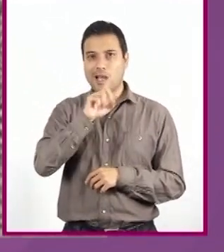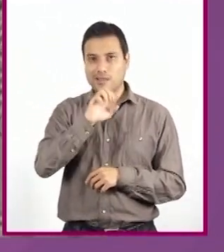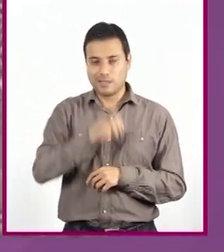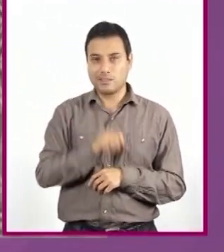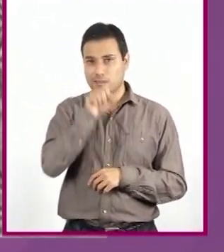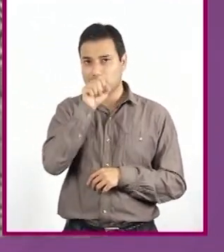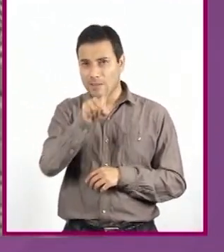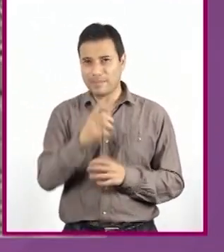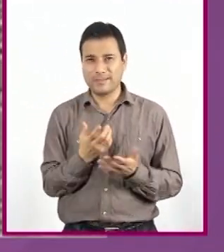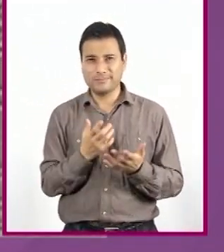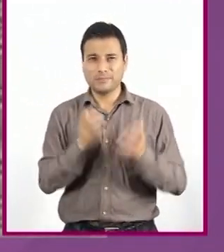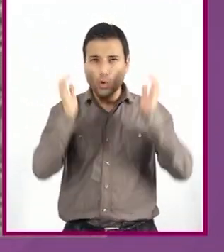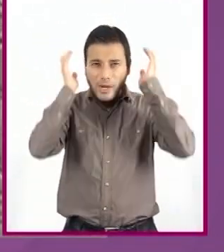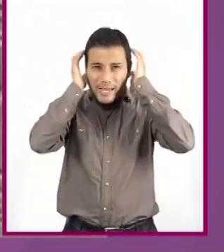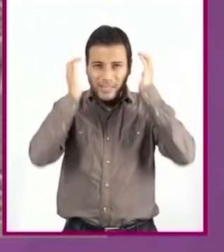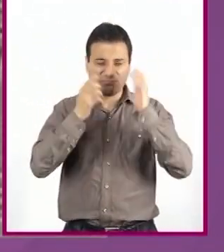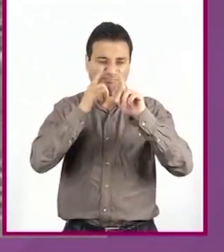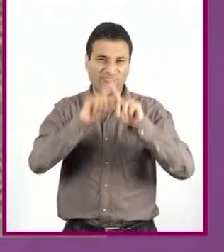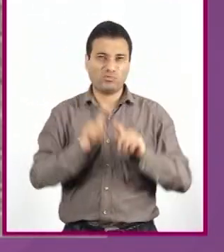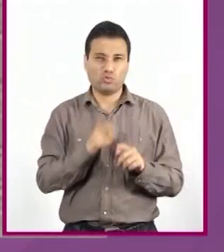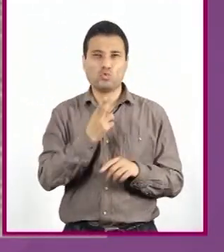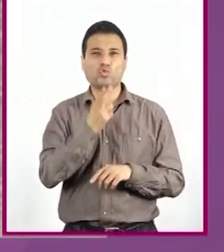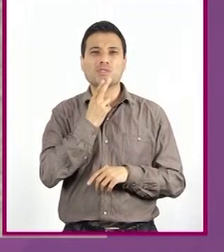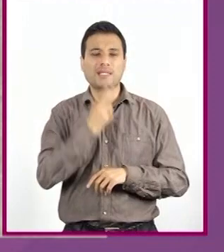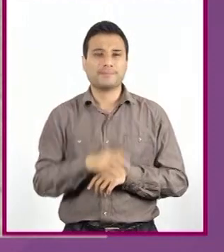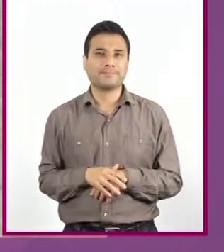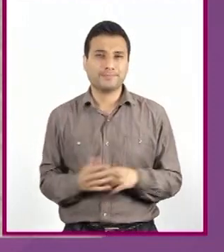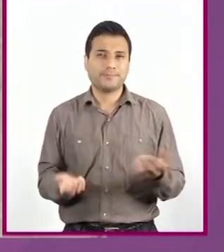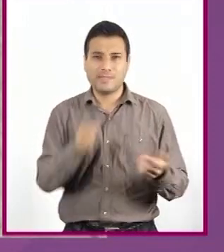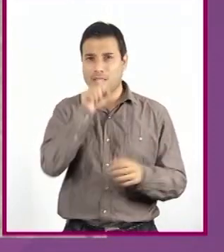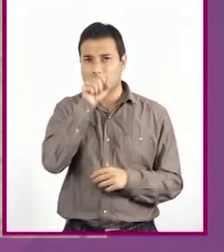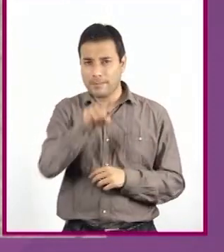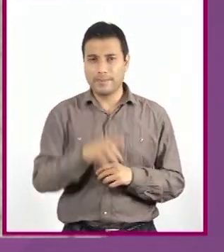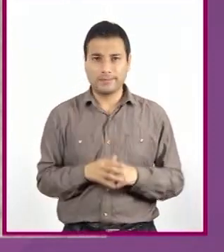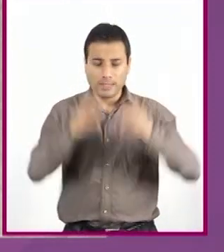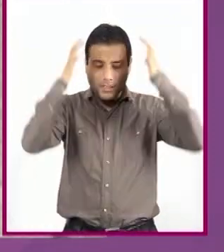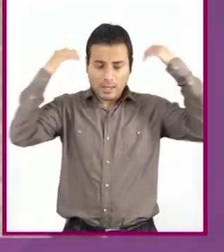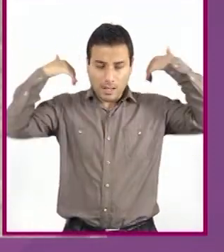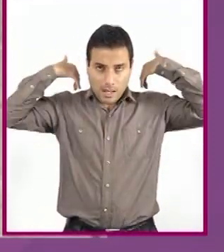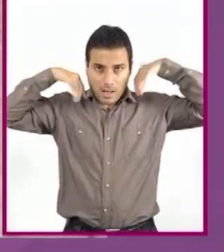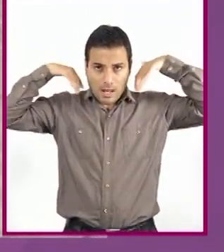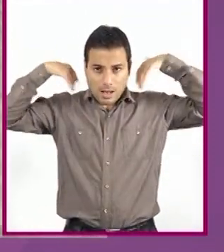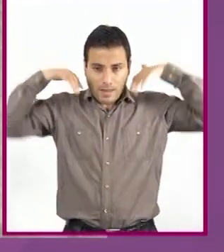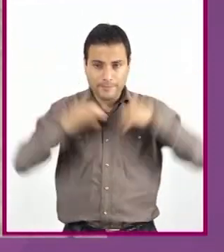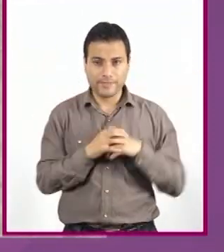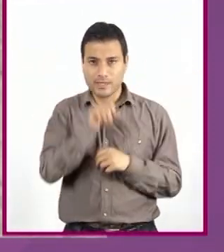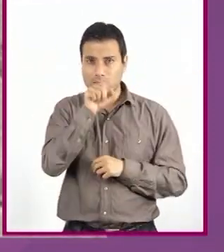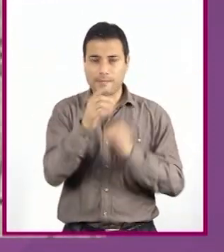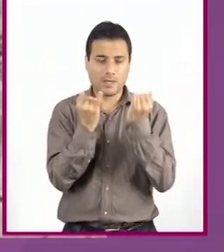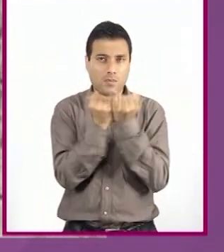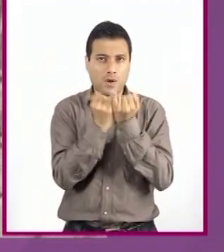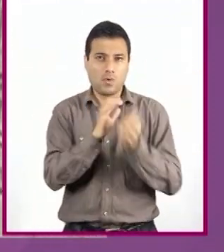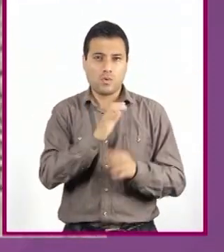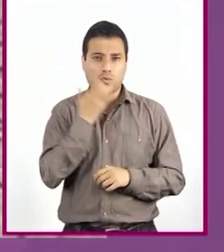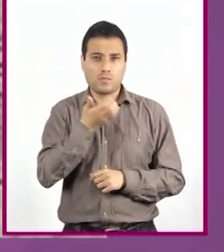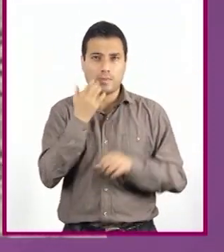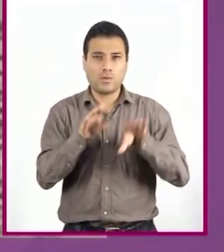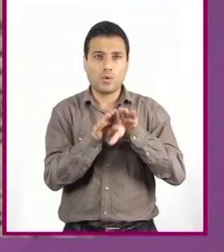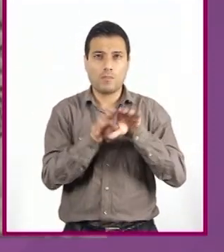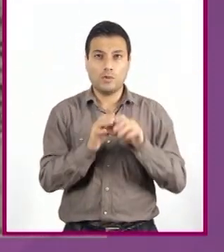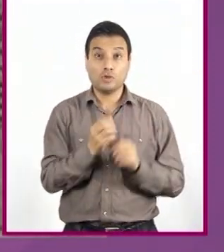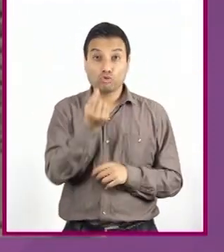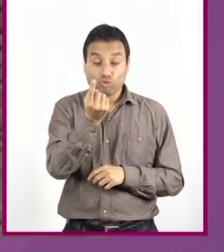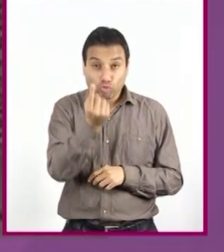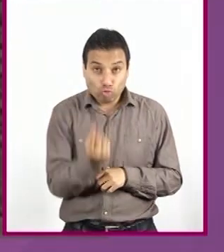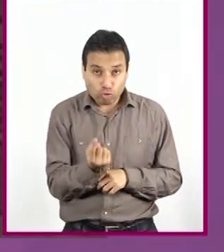y grandes orejeras. Llevaba el cabello largo, recogido por atrás, y tenía la práctica de deformar el cráneo desde la